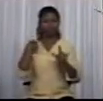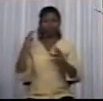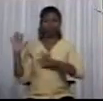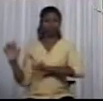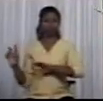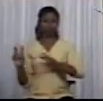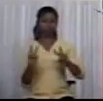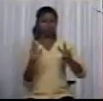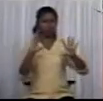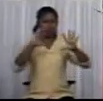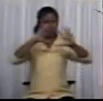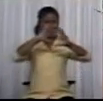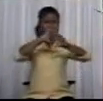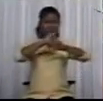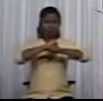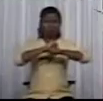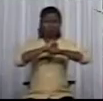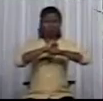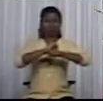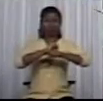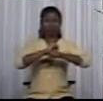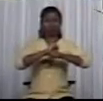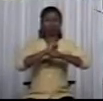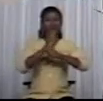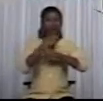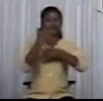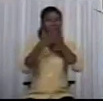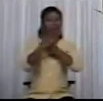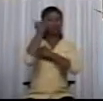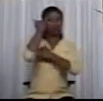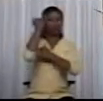de madrugada, su alma, su espíritu,